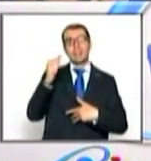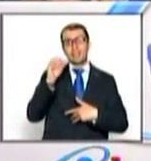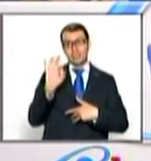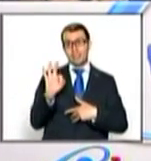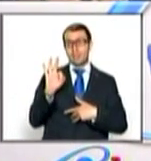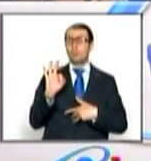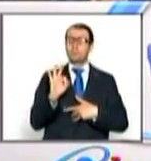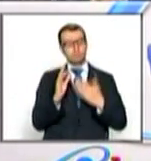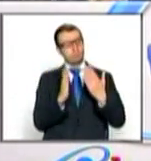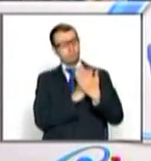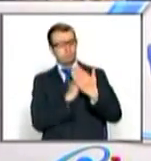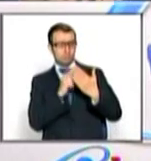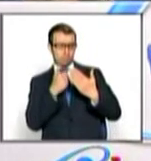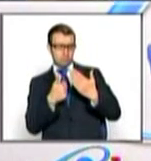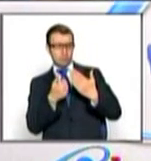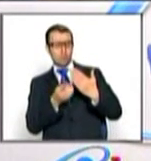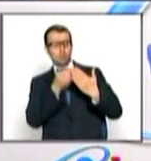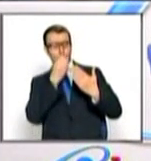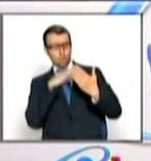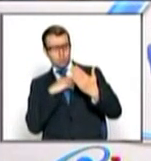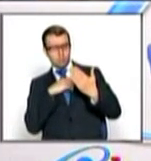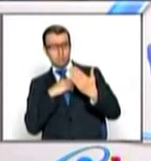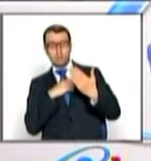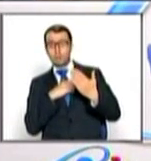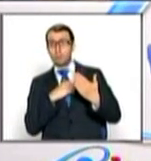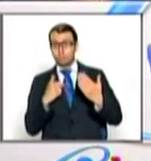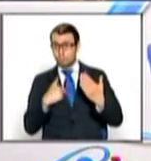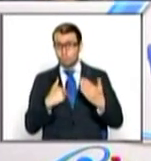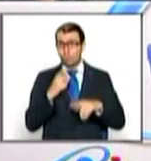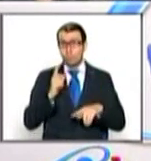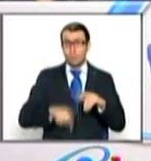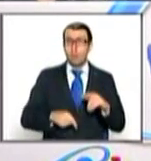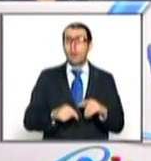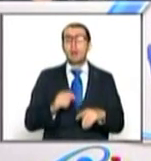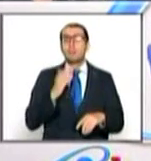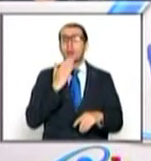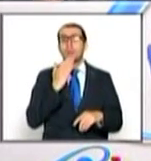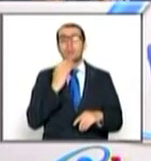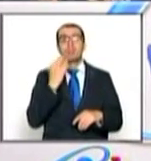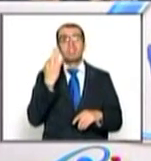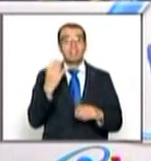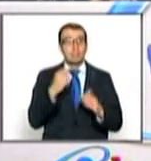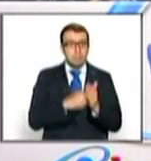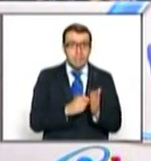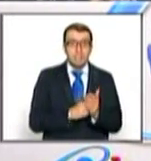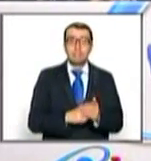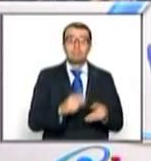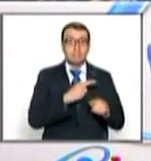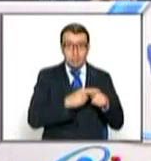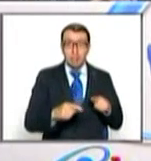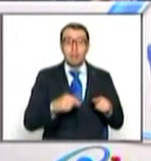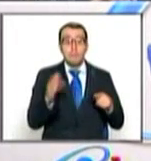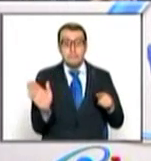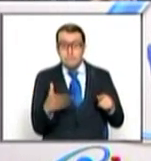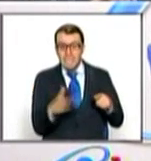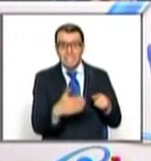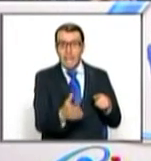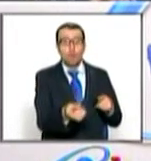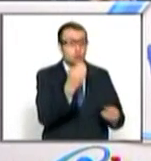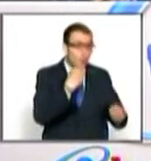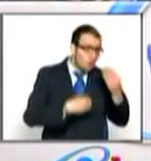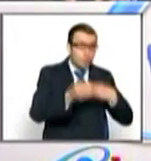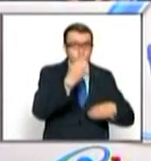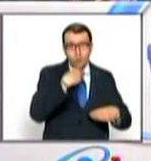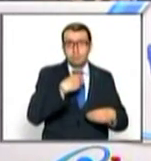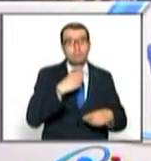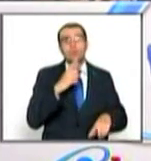para su salud. ¿Por qué? Porque uno no puede comer en realidad más de 3 veces a la semana pescado porque los pescados vienen también contaminados